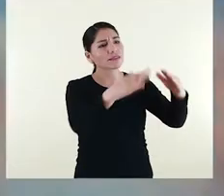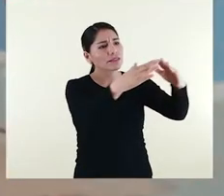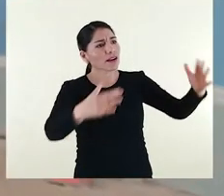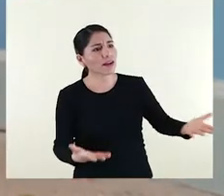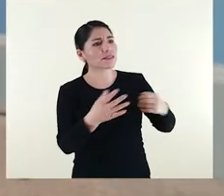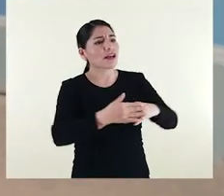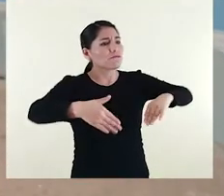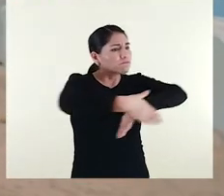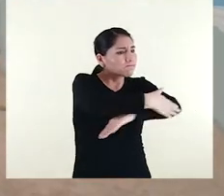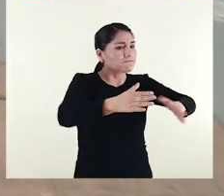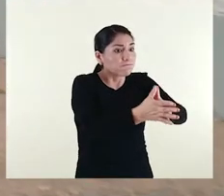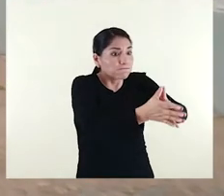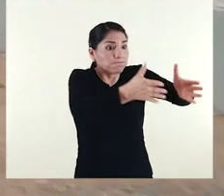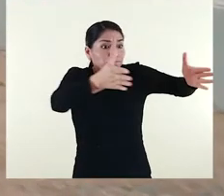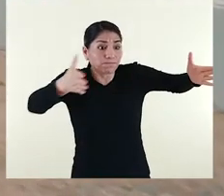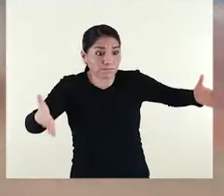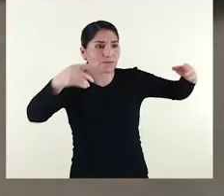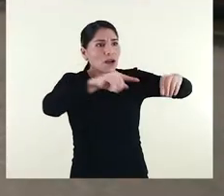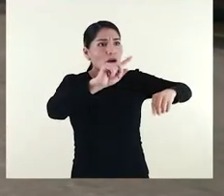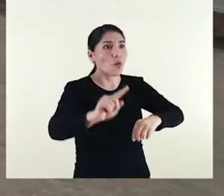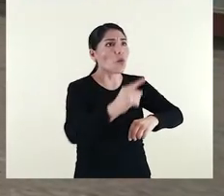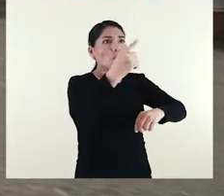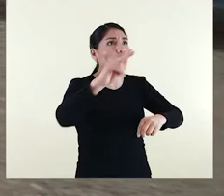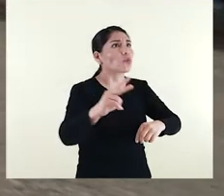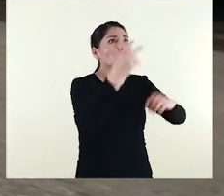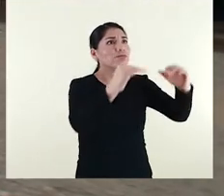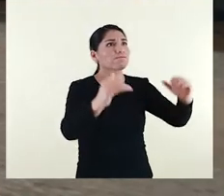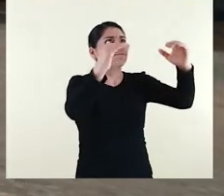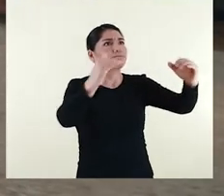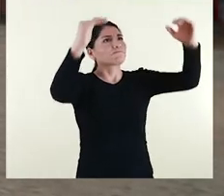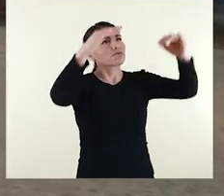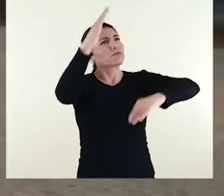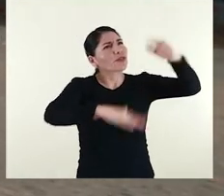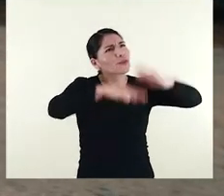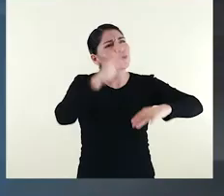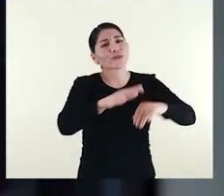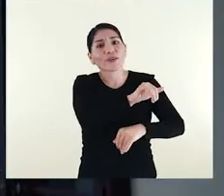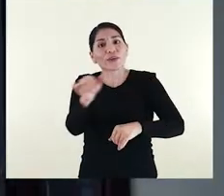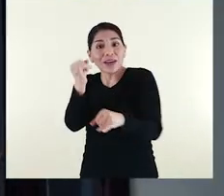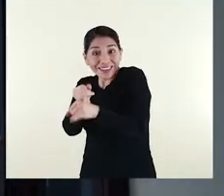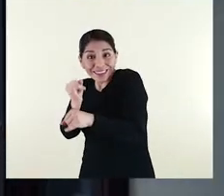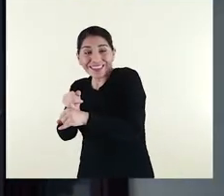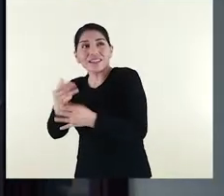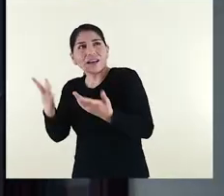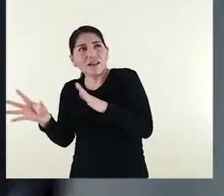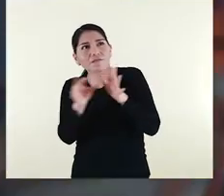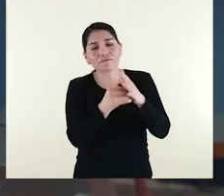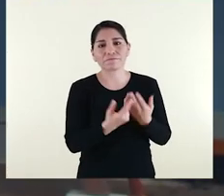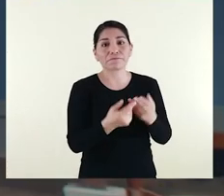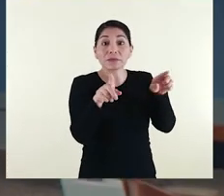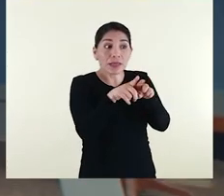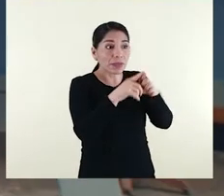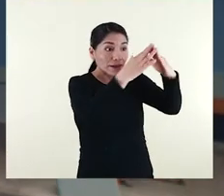Manrique, este hospicio se articula a través de un callejón y un gran claustro de dos pisos al estilo de las construcciones religiosas.